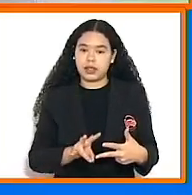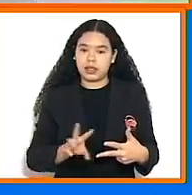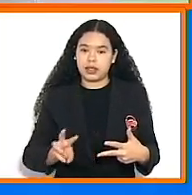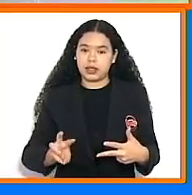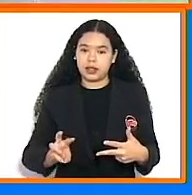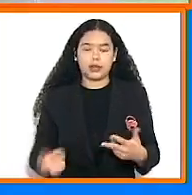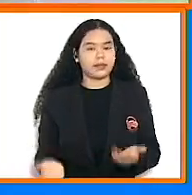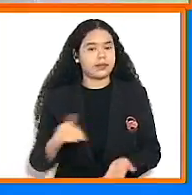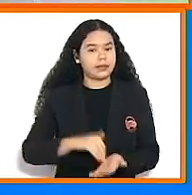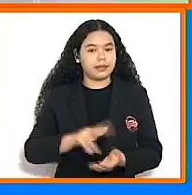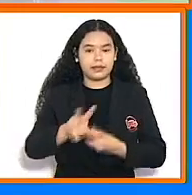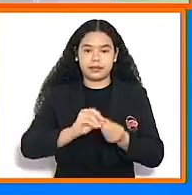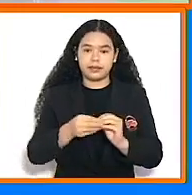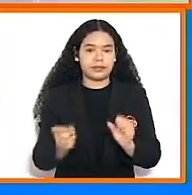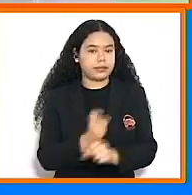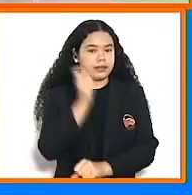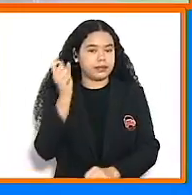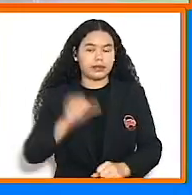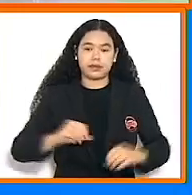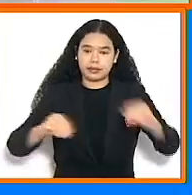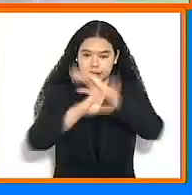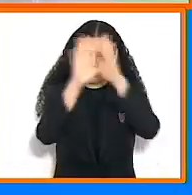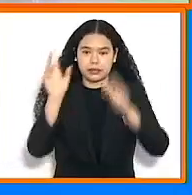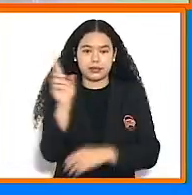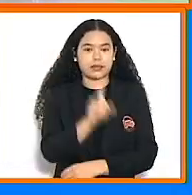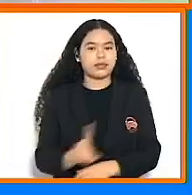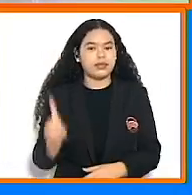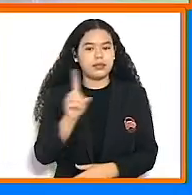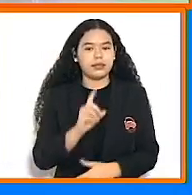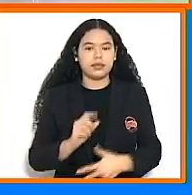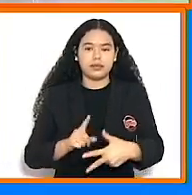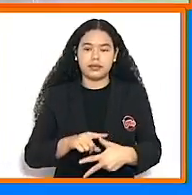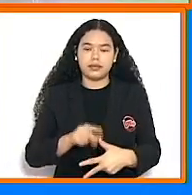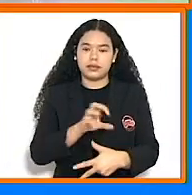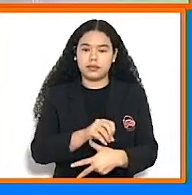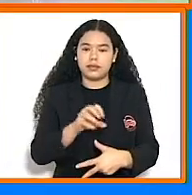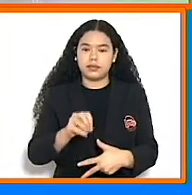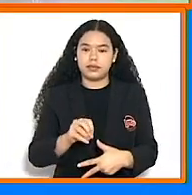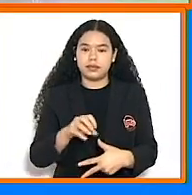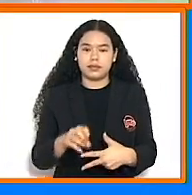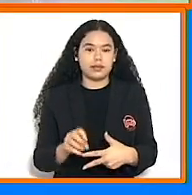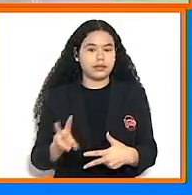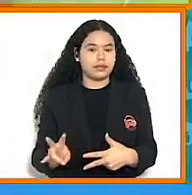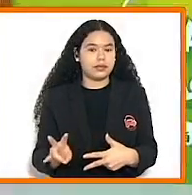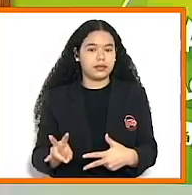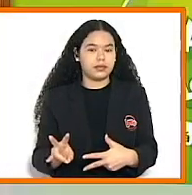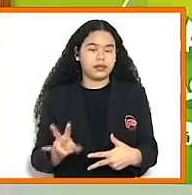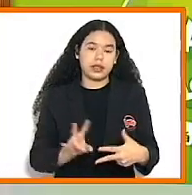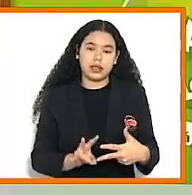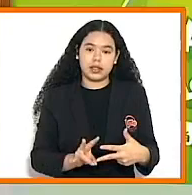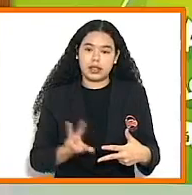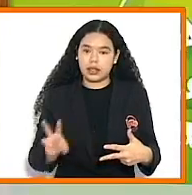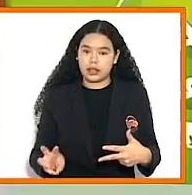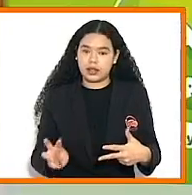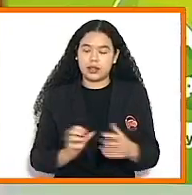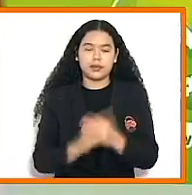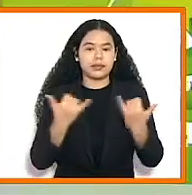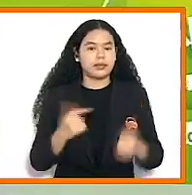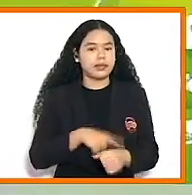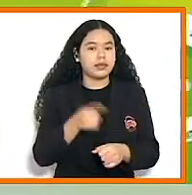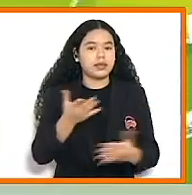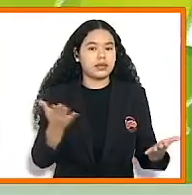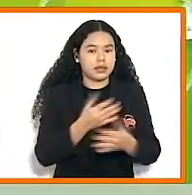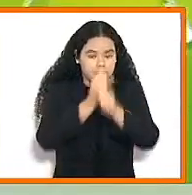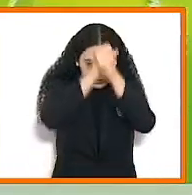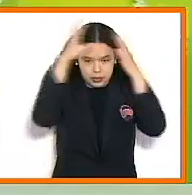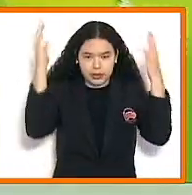76. Los tres números ganadores para esta mañana de domingo son 00, 07 y 76. Ahora dime qué soñaste